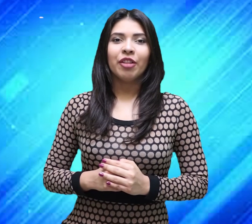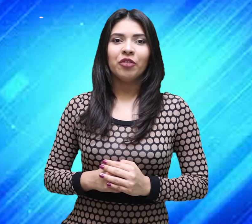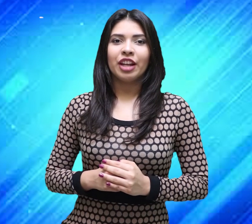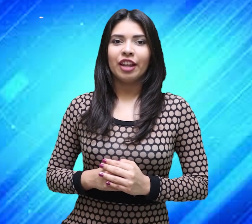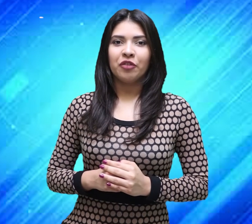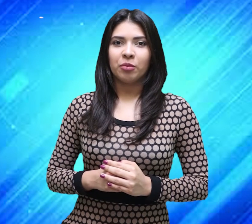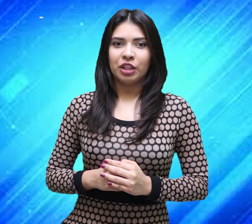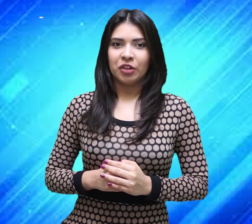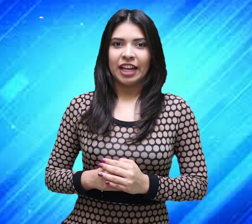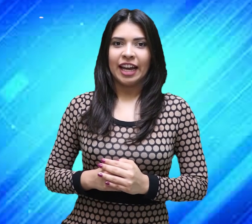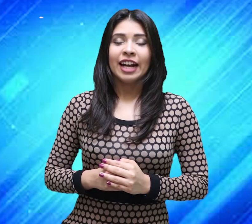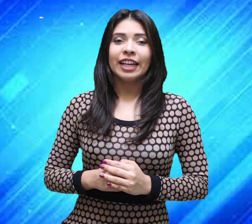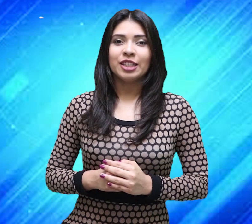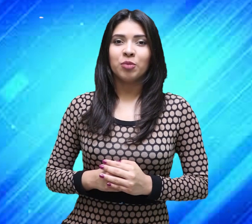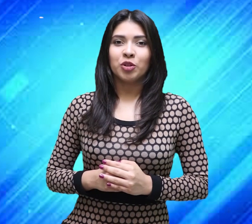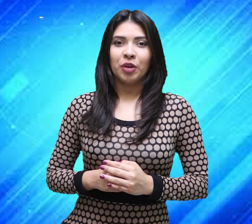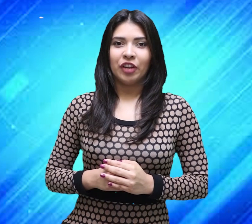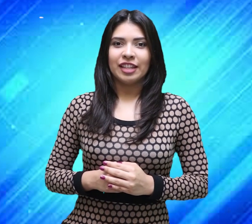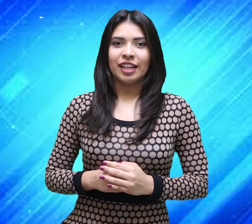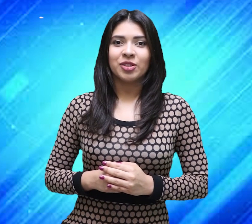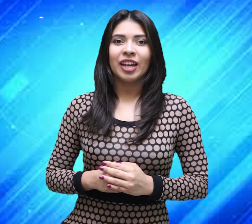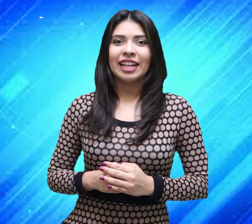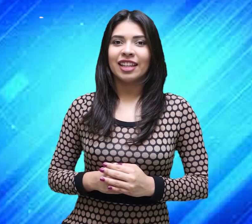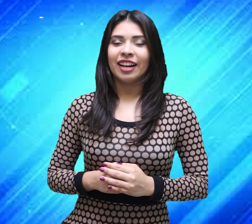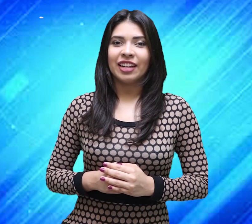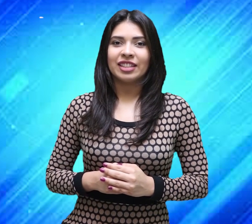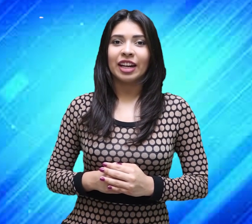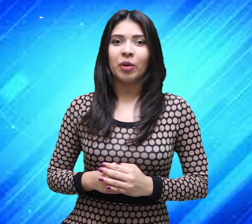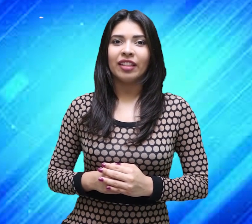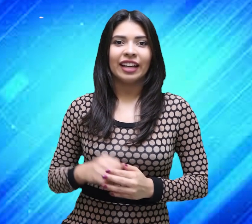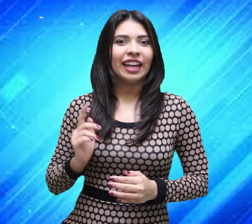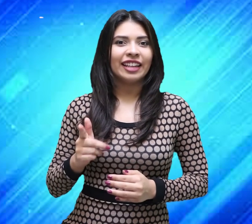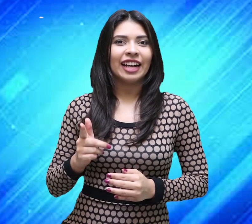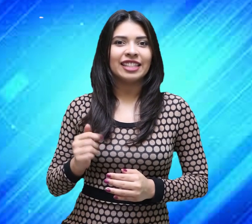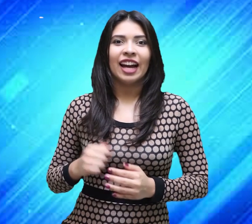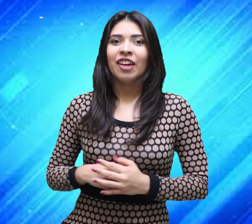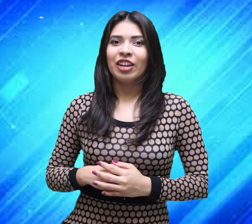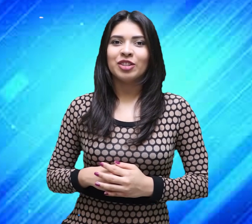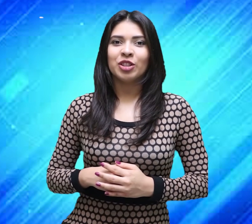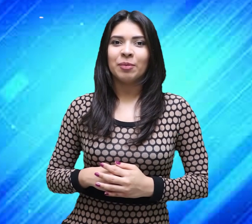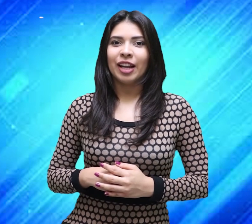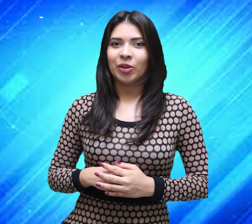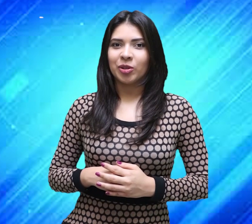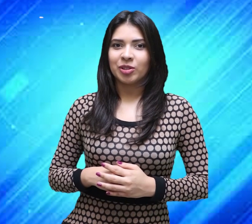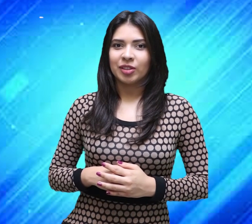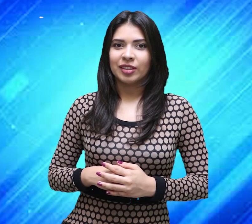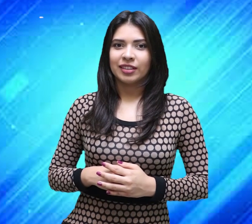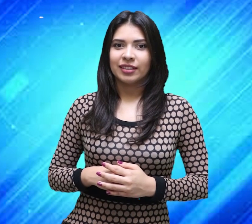Hemos llegado al final del informativo Gana. Gracias por su preferencia. Soy Alexandra Rivas. Recuerda, quédate en casa. ¡Feliz noche para todos!